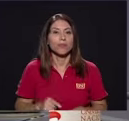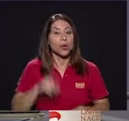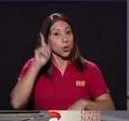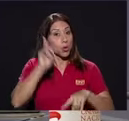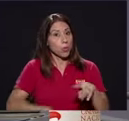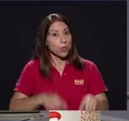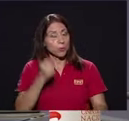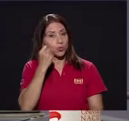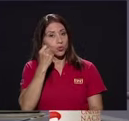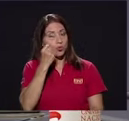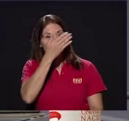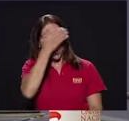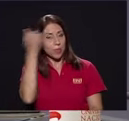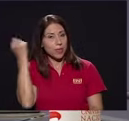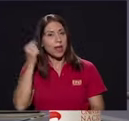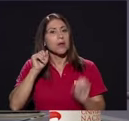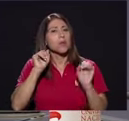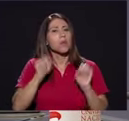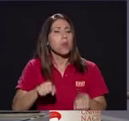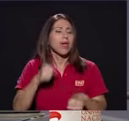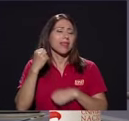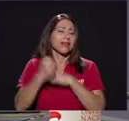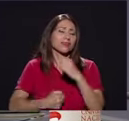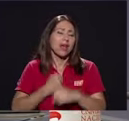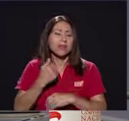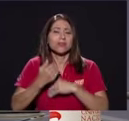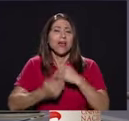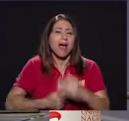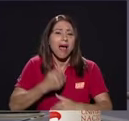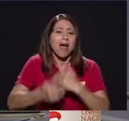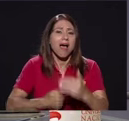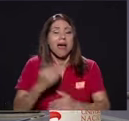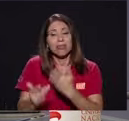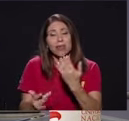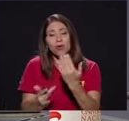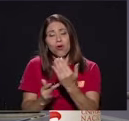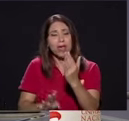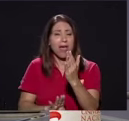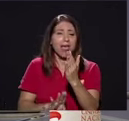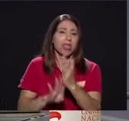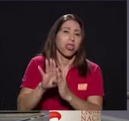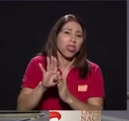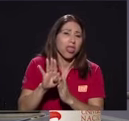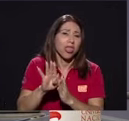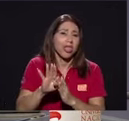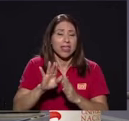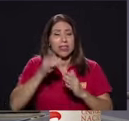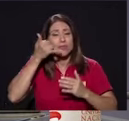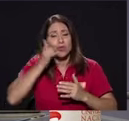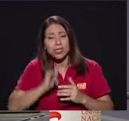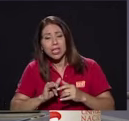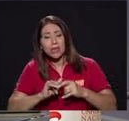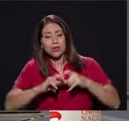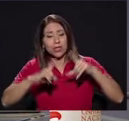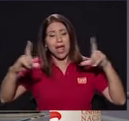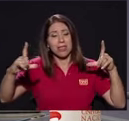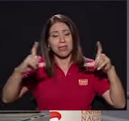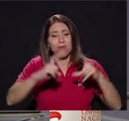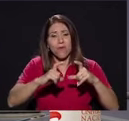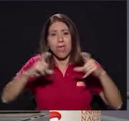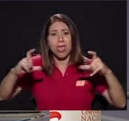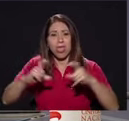olvidar que pueden avanzar los siglos, la tecnología, los dispositivos pueden hacerse grandes, chiquitos, medianos, pero